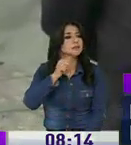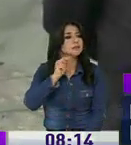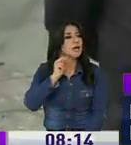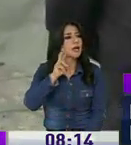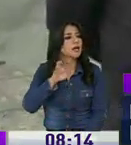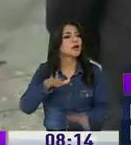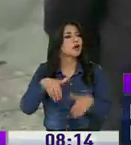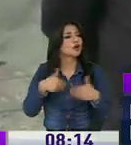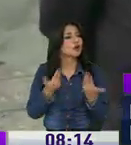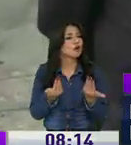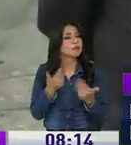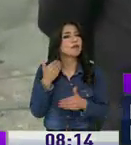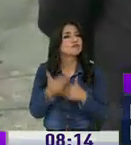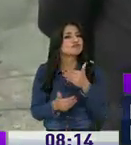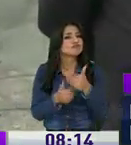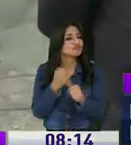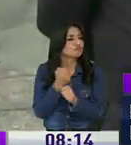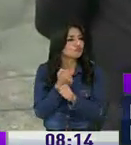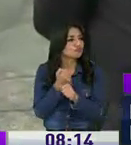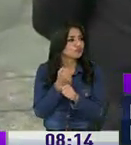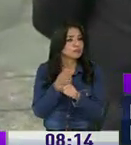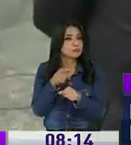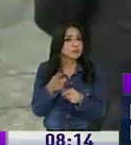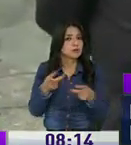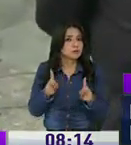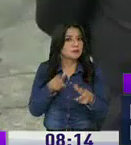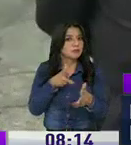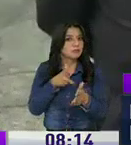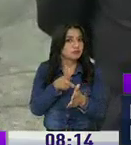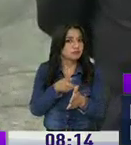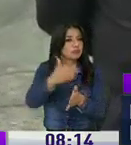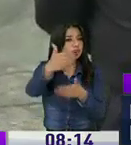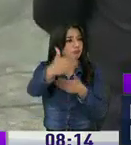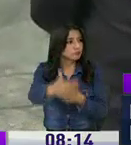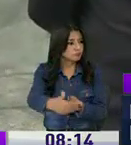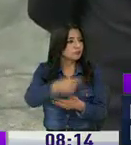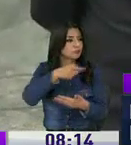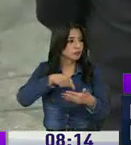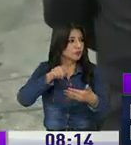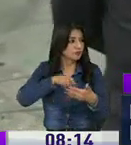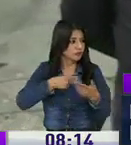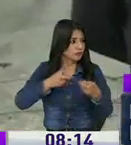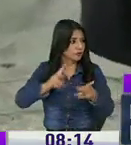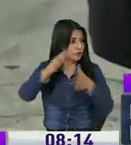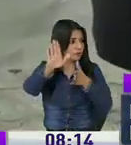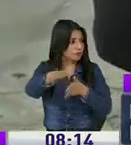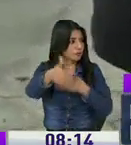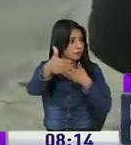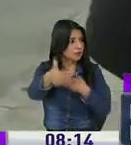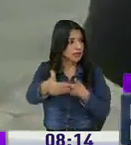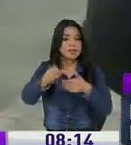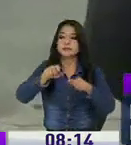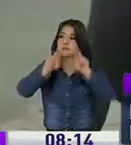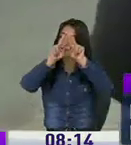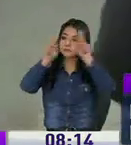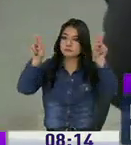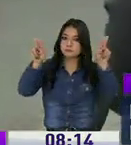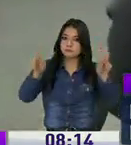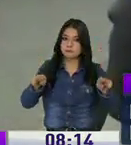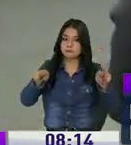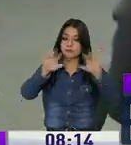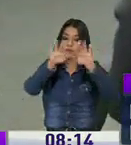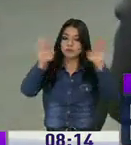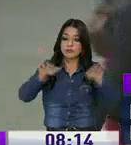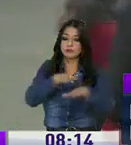trabajos en este punto? Es importante saber porque también está restringido el tráfico vehicular. Bueno, en el puente del río Machangara